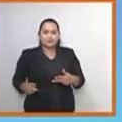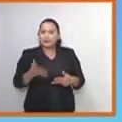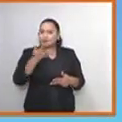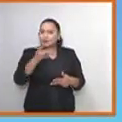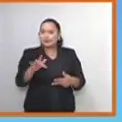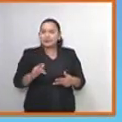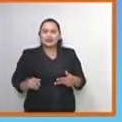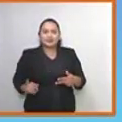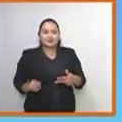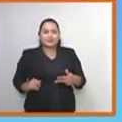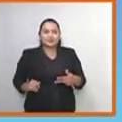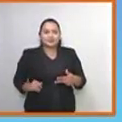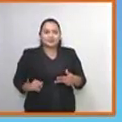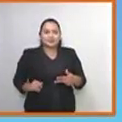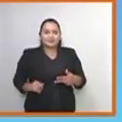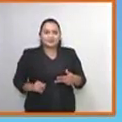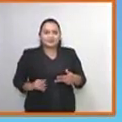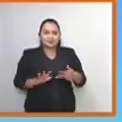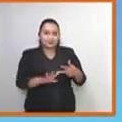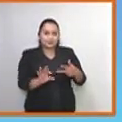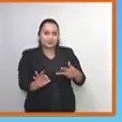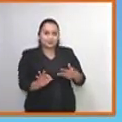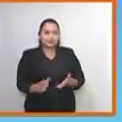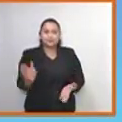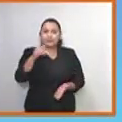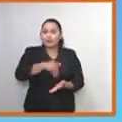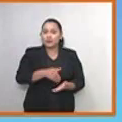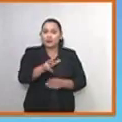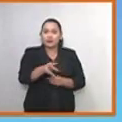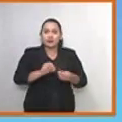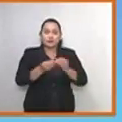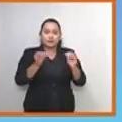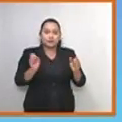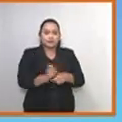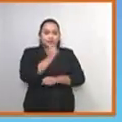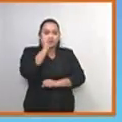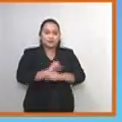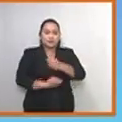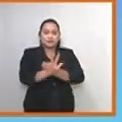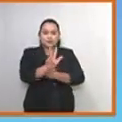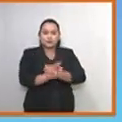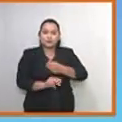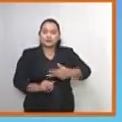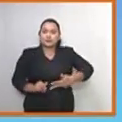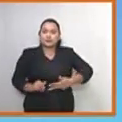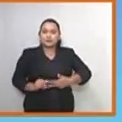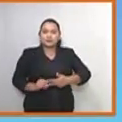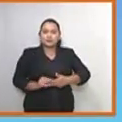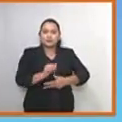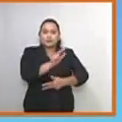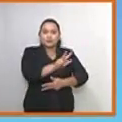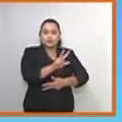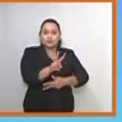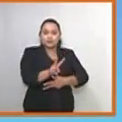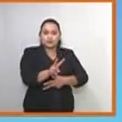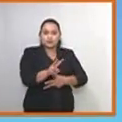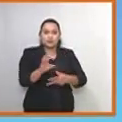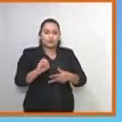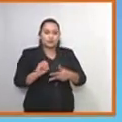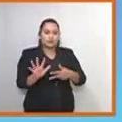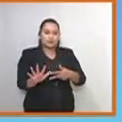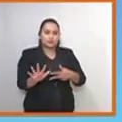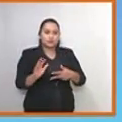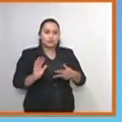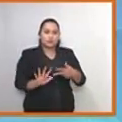suerte, porque este es el 59. Repito con mucho gusto, los tres números ganadores en Pega 3 son el 32, el 05